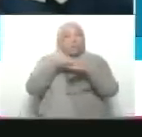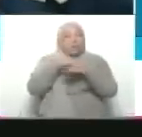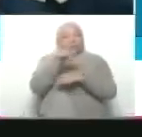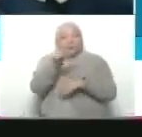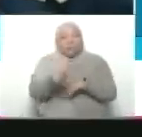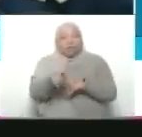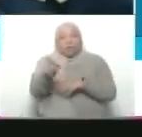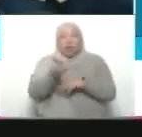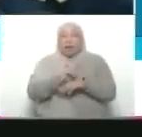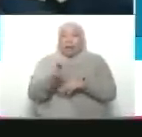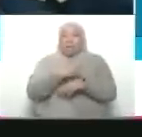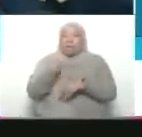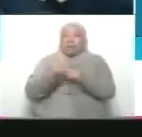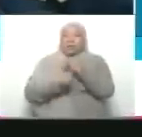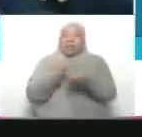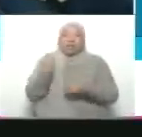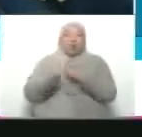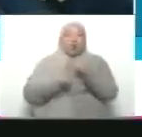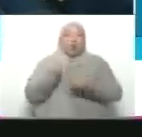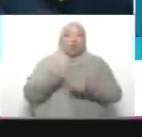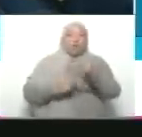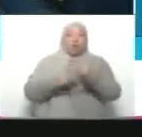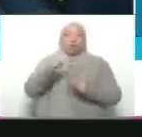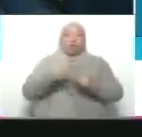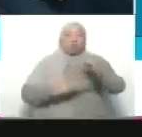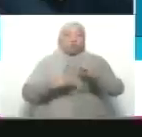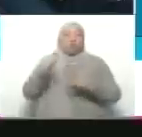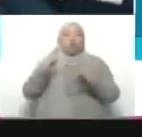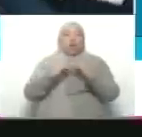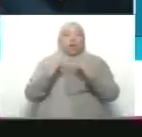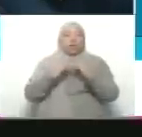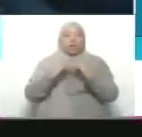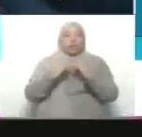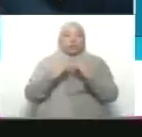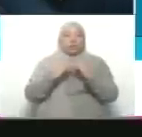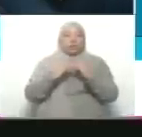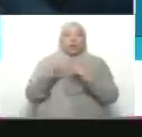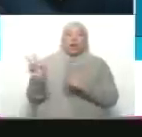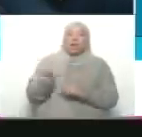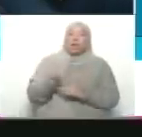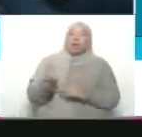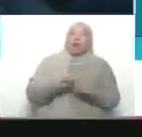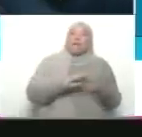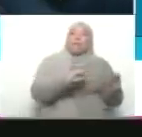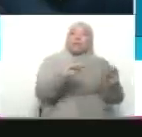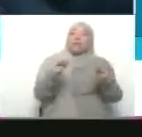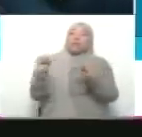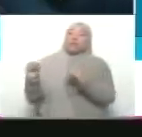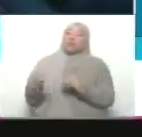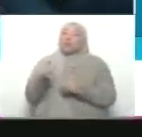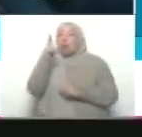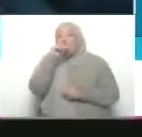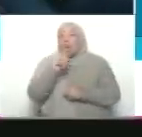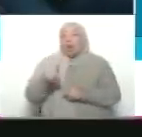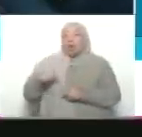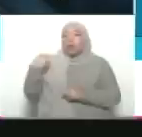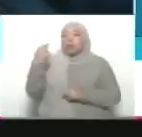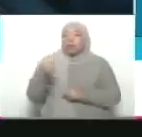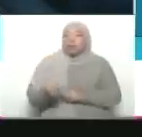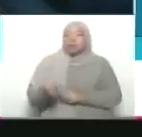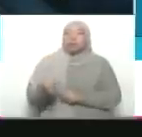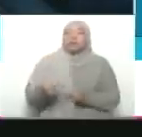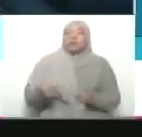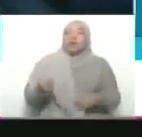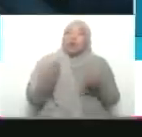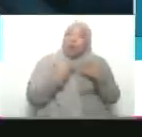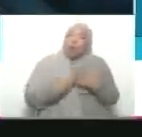récord pero en ese estudio presidente Porque es importante que que el país lo sepa un año después en ese